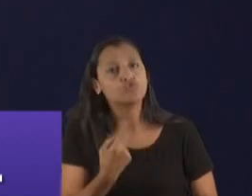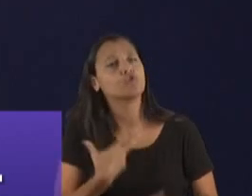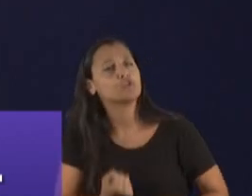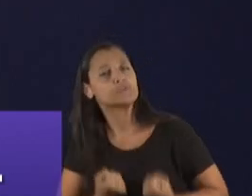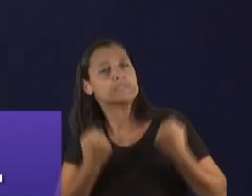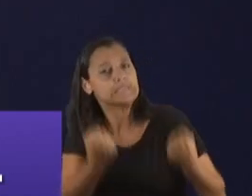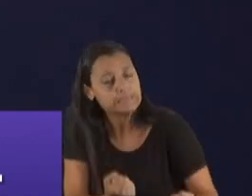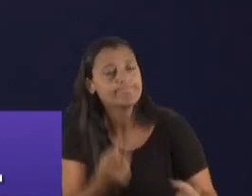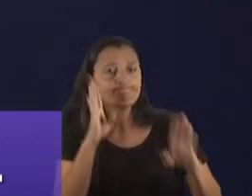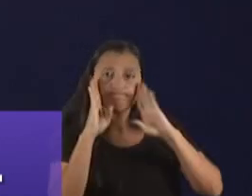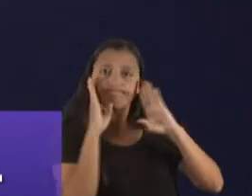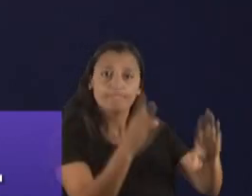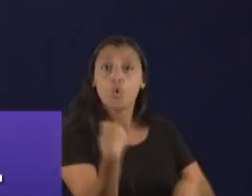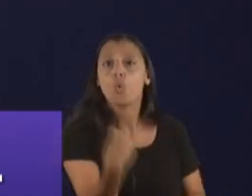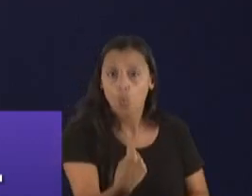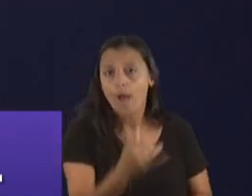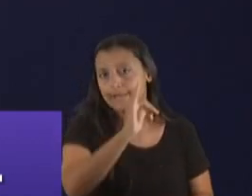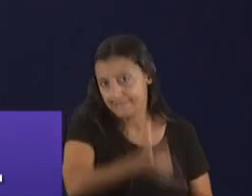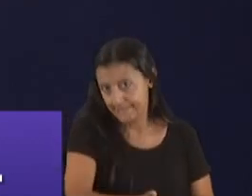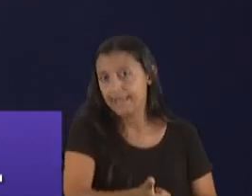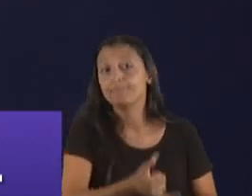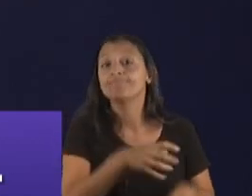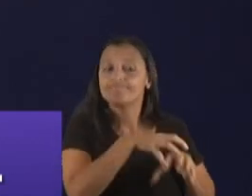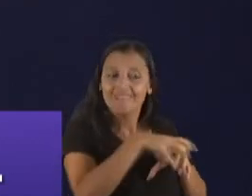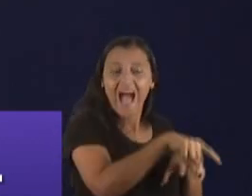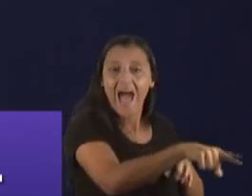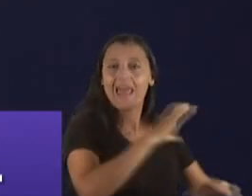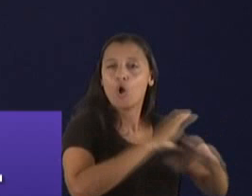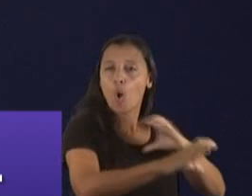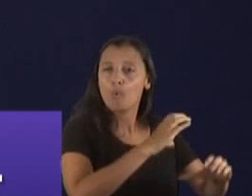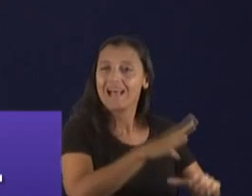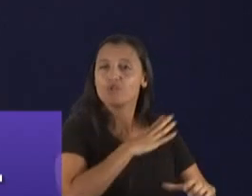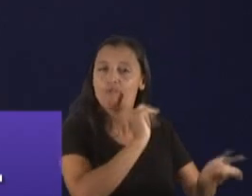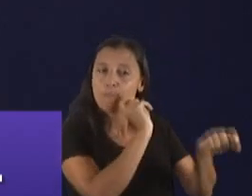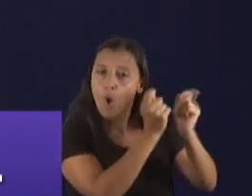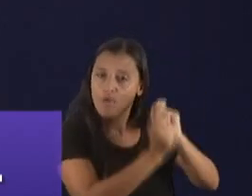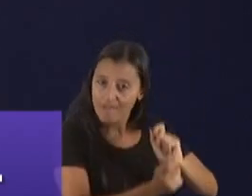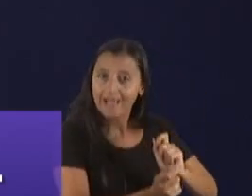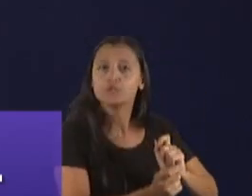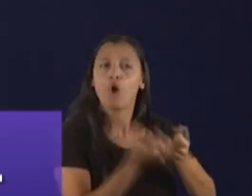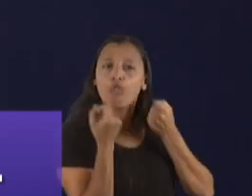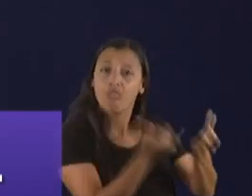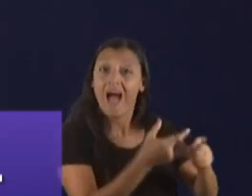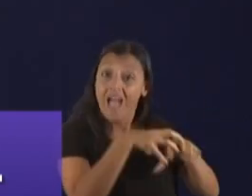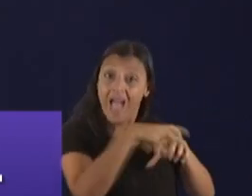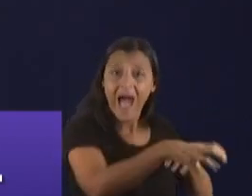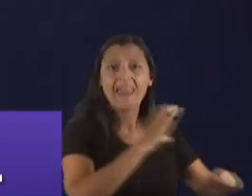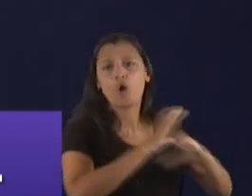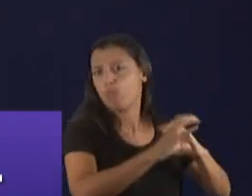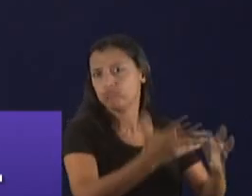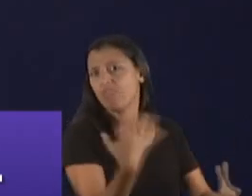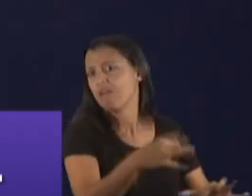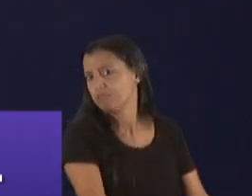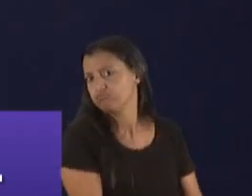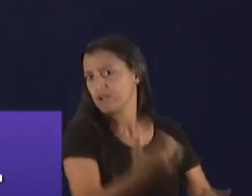esfuerzos está en terminar de reformar el área de comunicación y darle toda la impronta y toda la utilidad que debe tener el área de